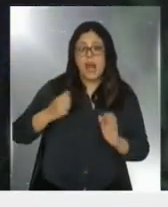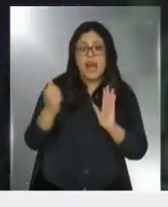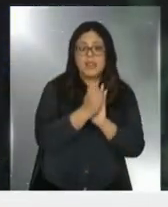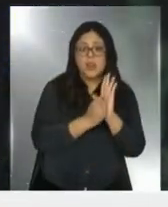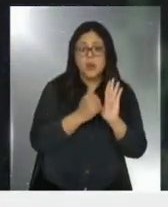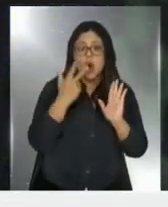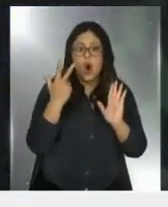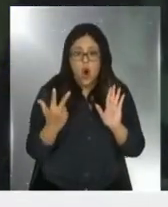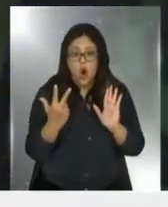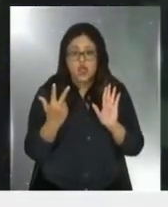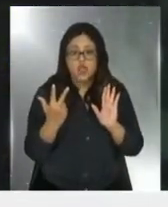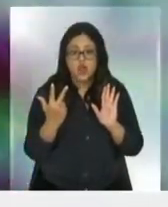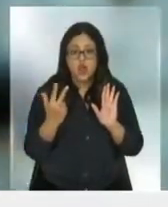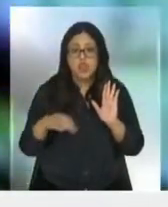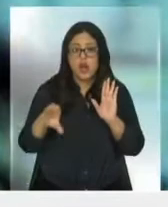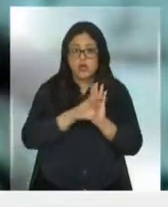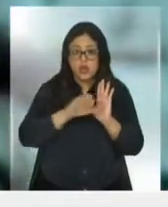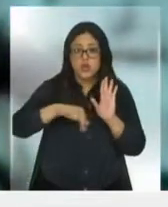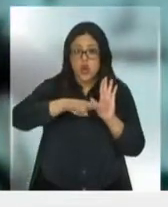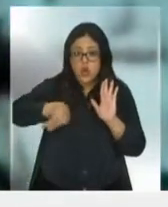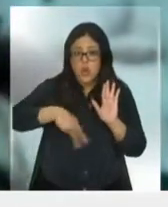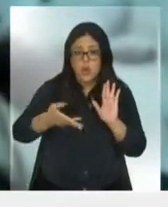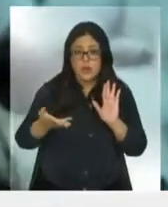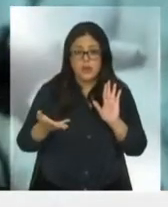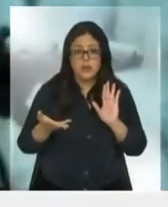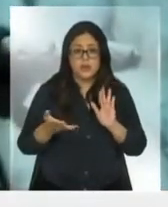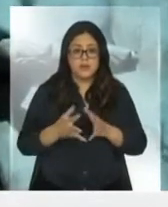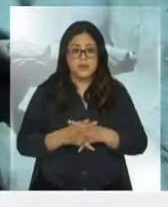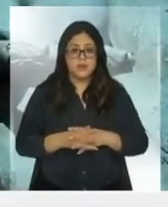de nuestra inmejorable Constitución.